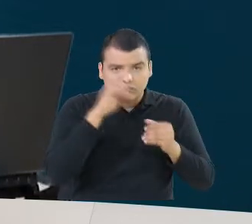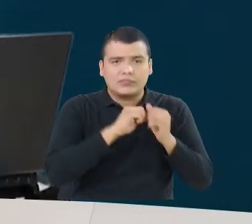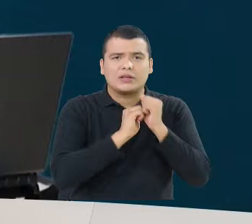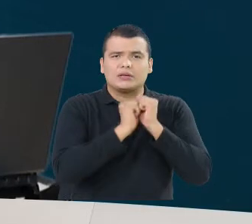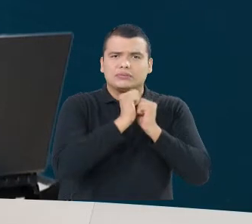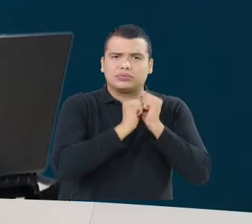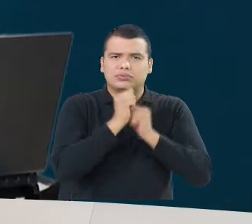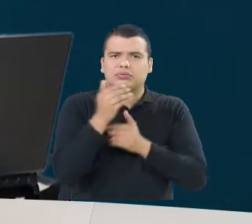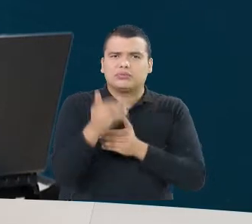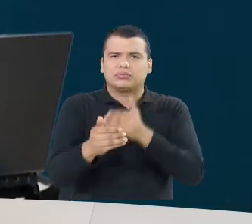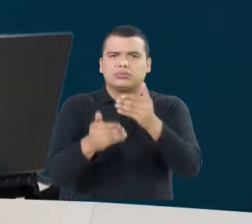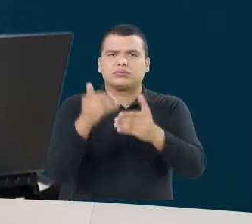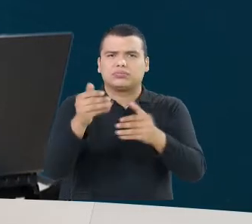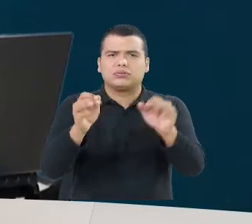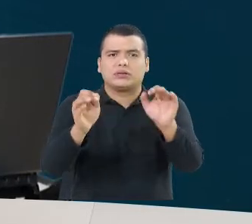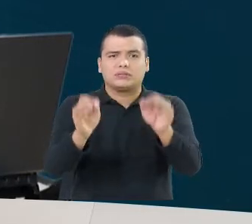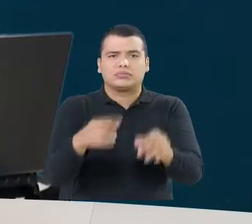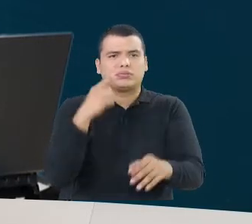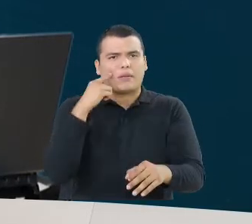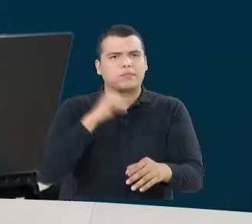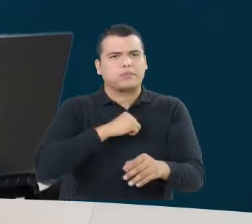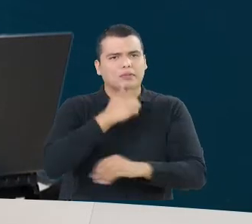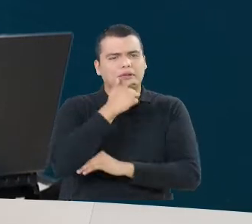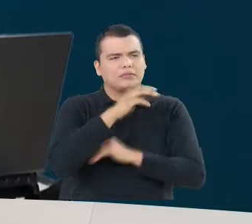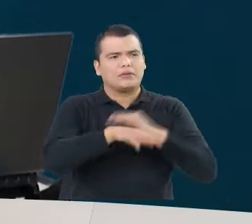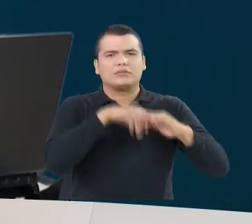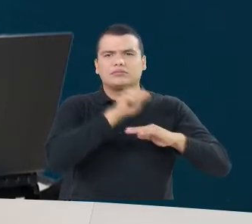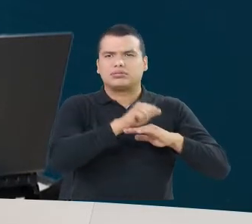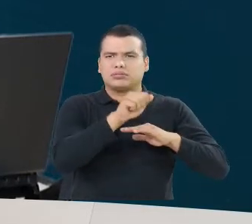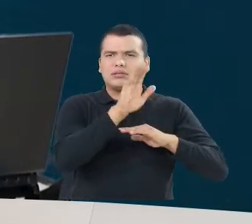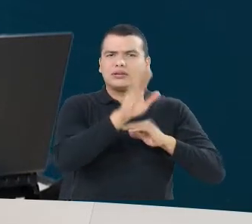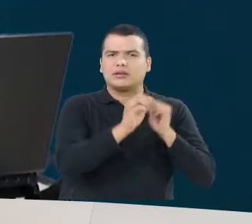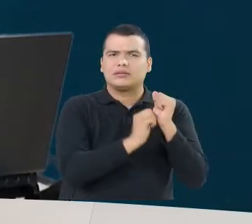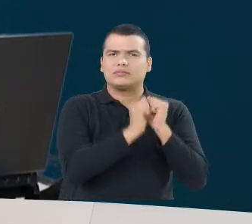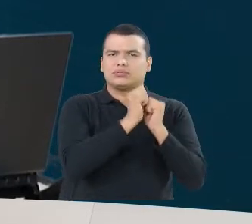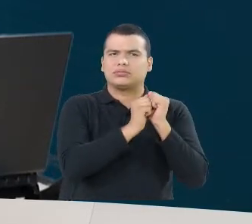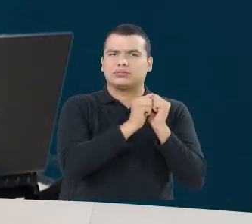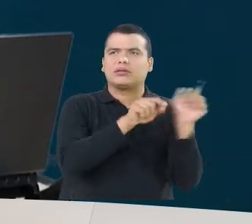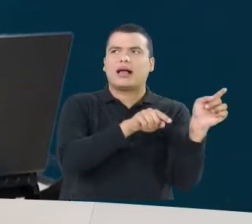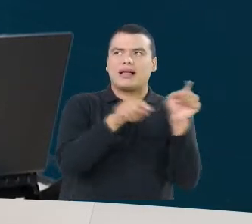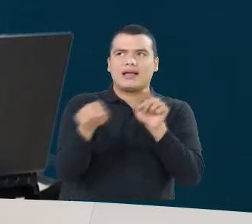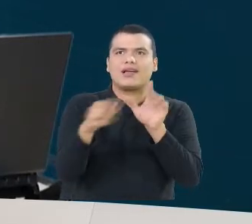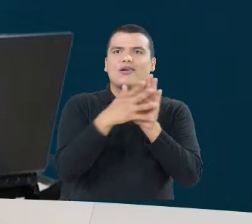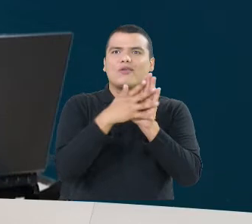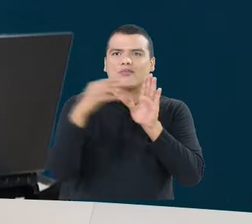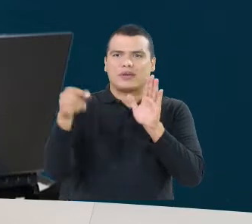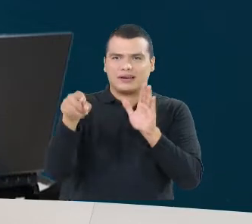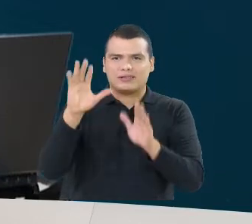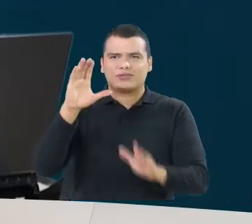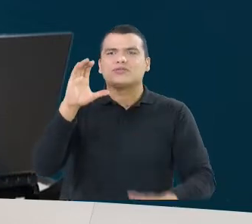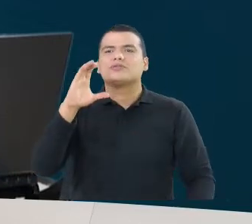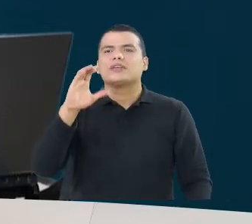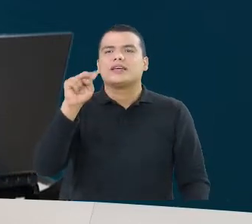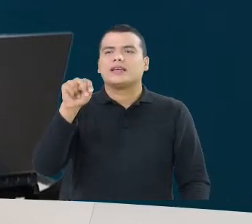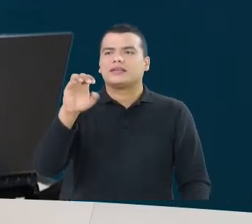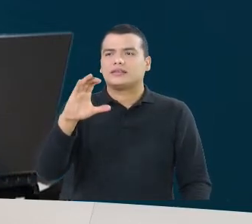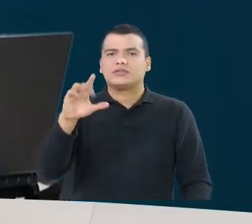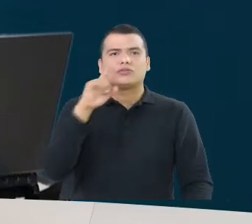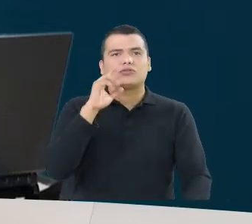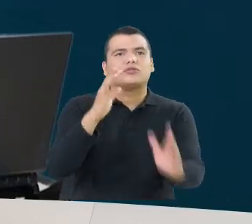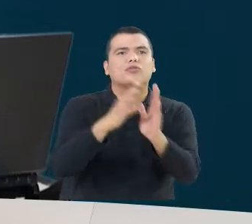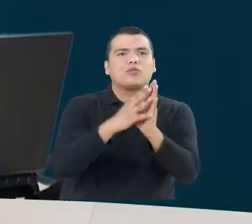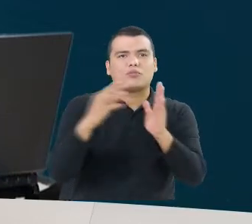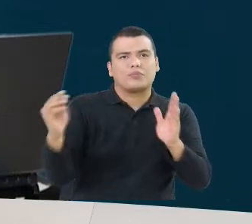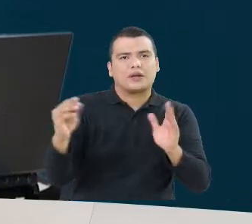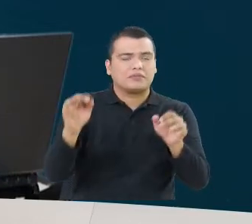y vi que podía, reciclando esos motores, construir una máquina CNC. Entonces me